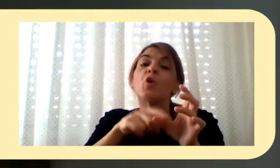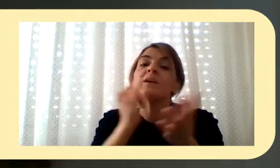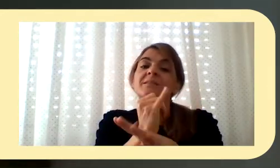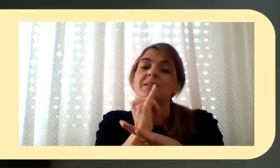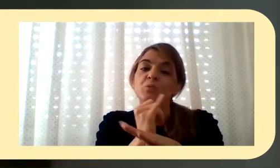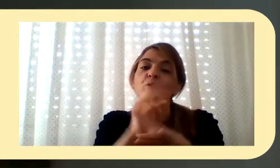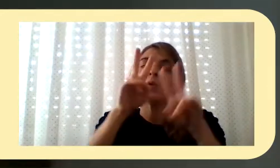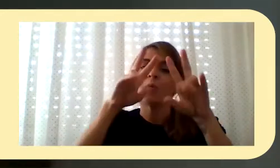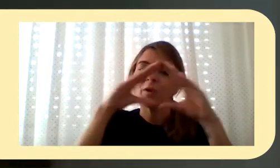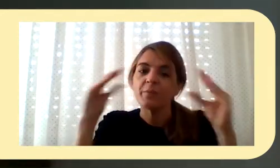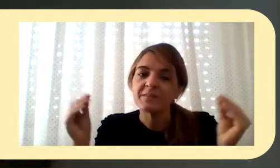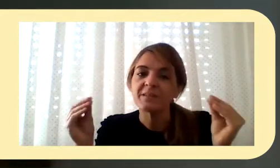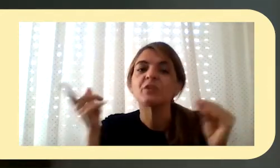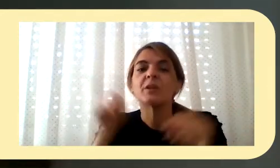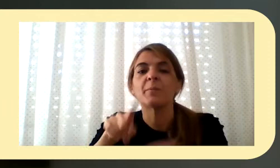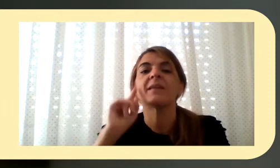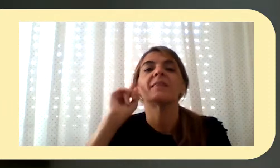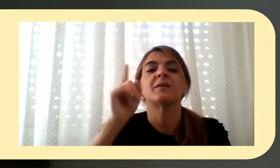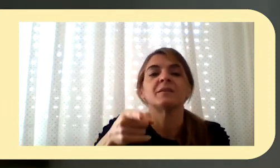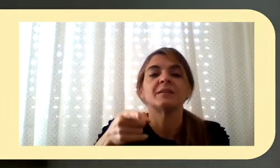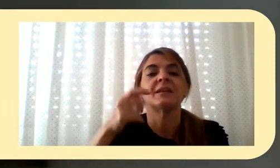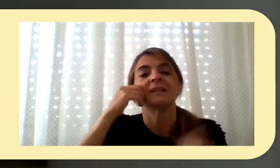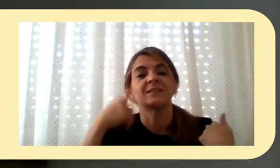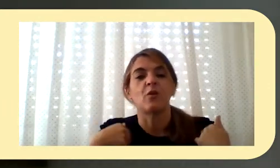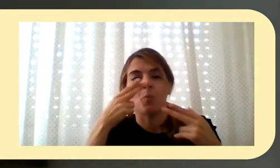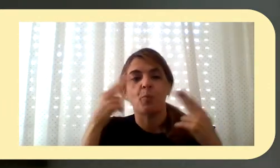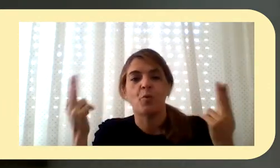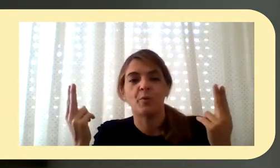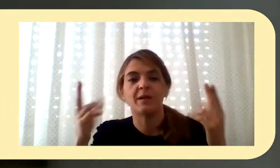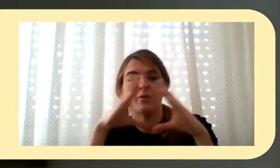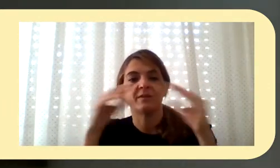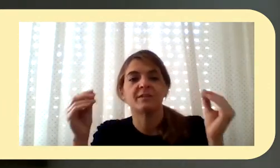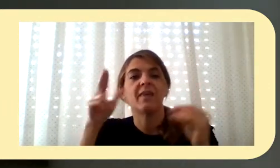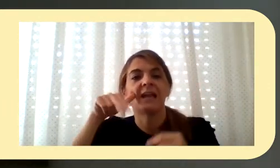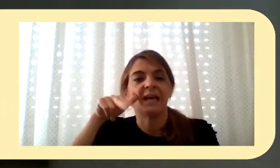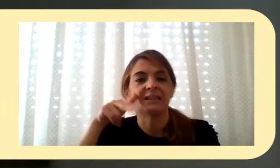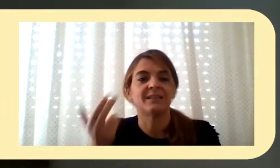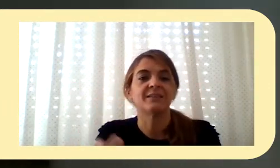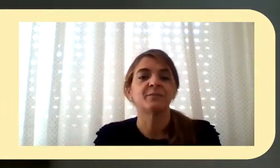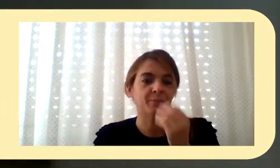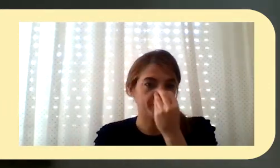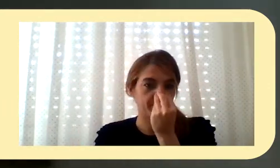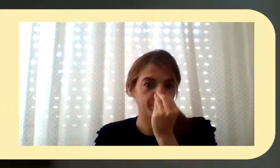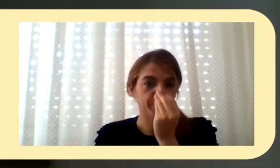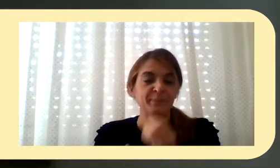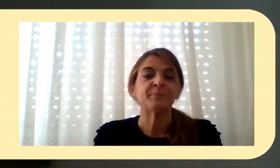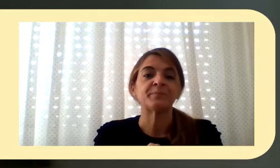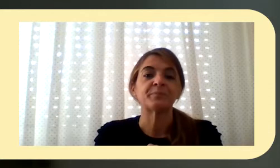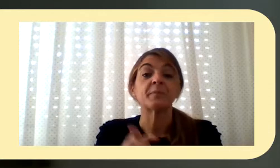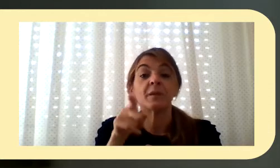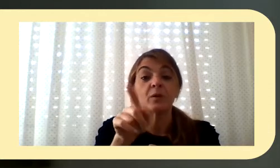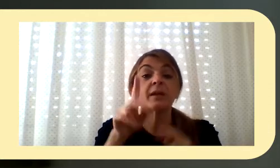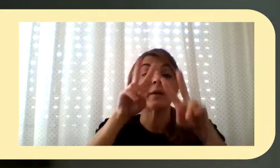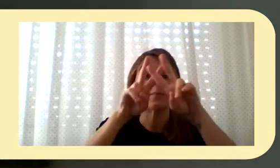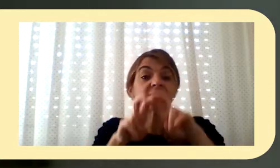Género y directora del Grupo de Investigación de Salud Pública en la Universidad de Alicante. ¿Vale? Sus líneas de investigación